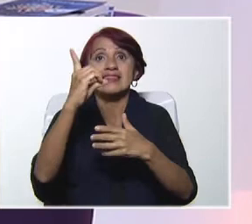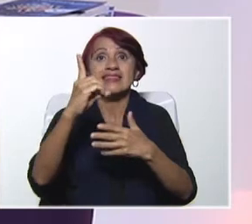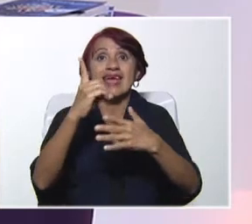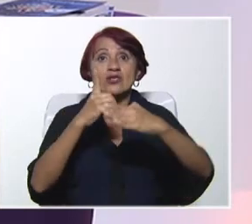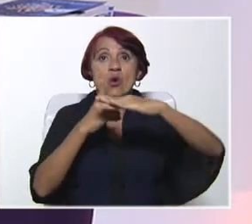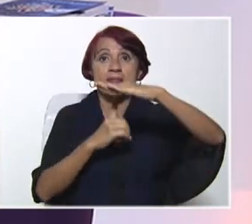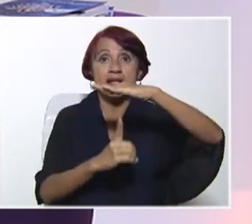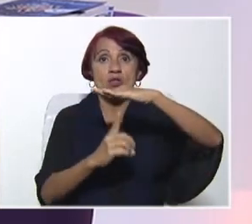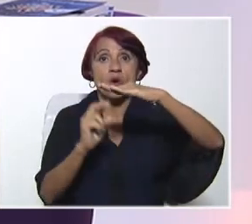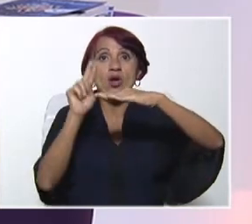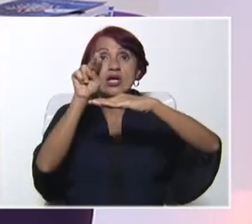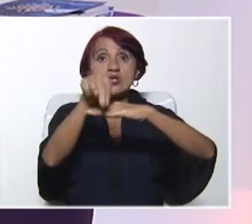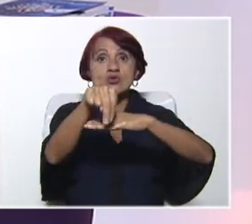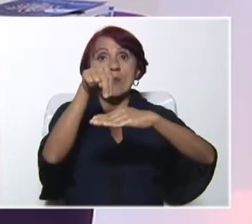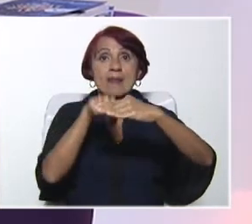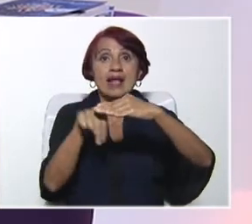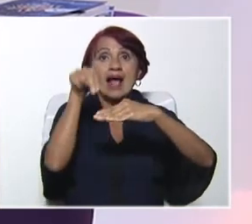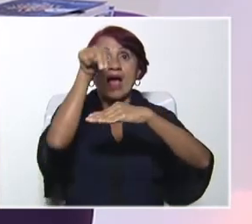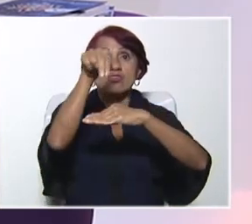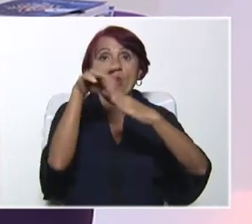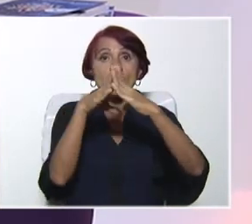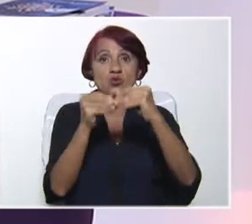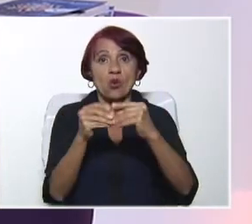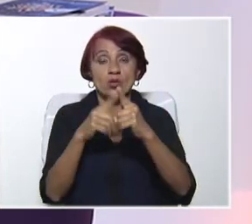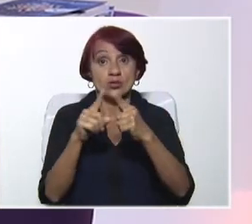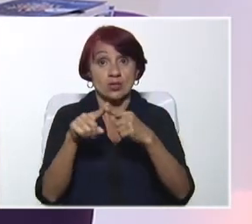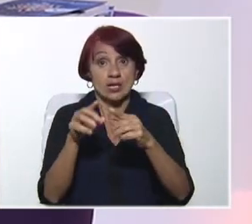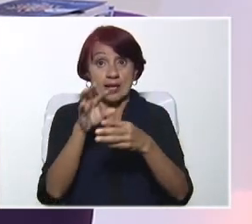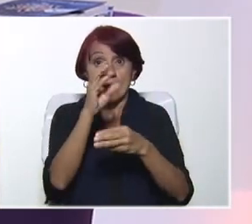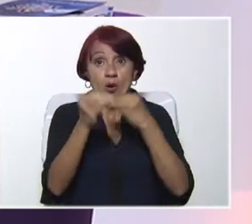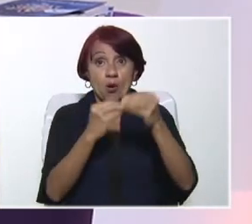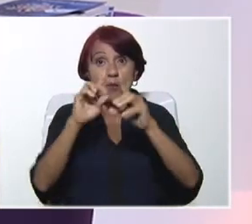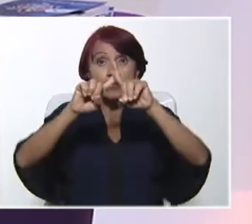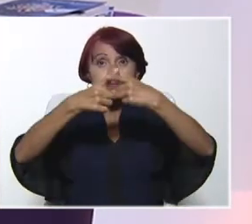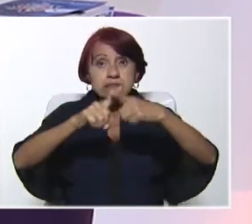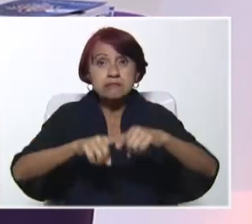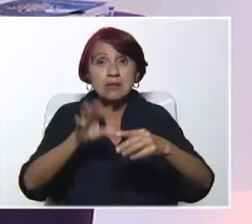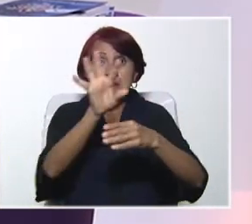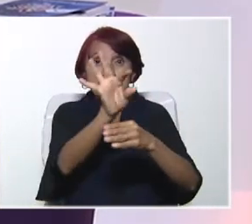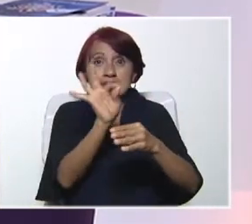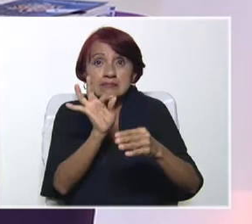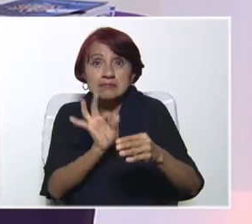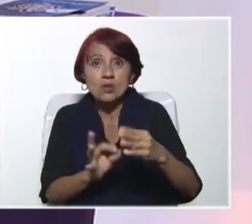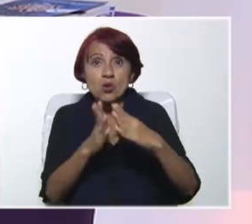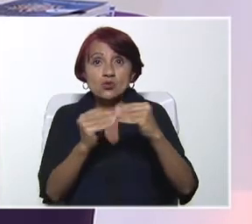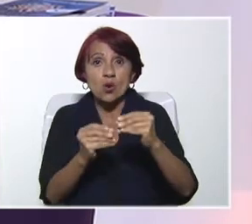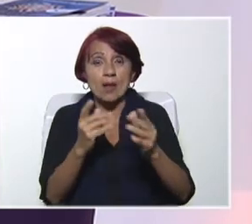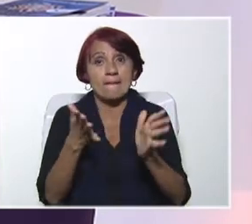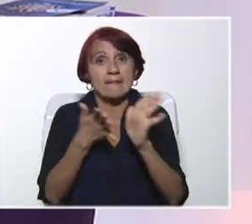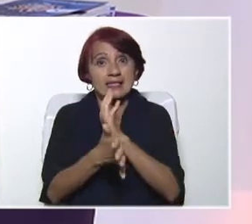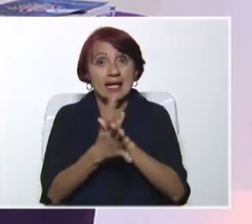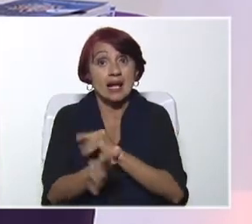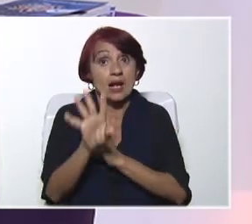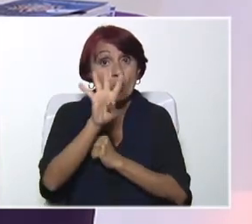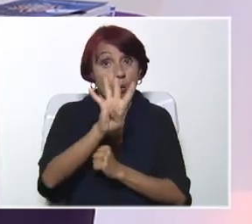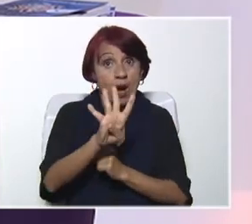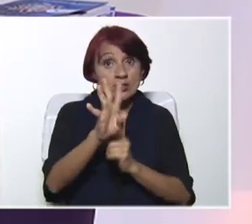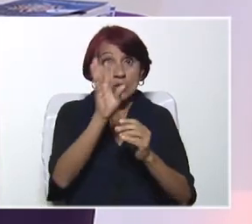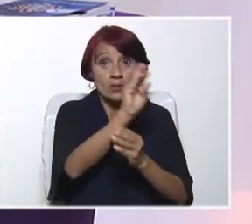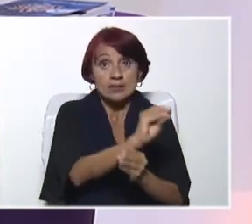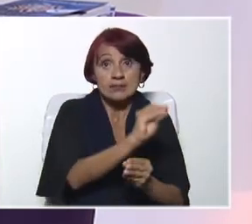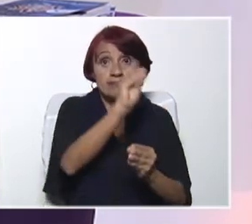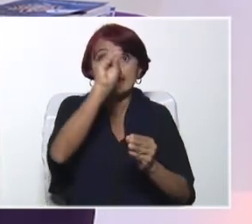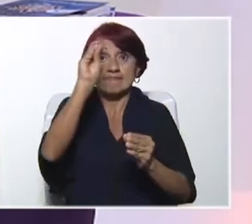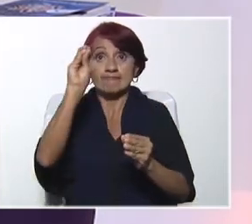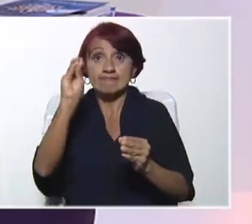4 centímetros. Al despejar las operaciones tendríamos que pasar el 4 que está